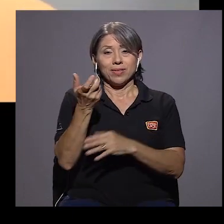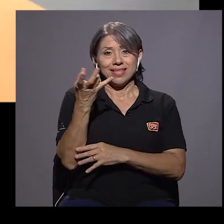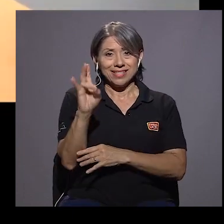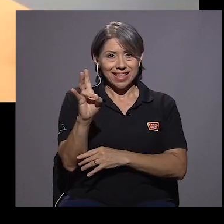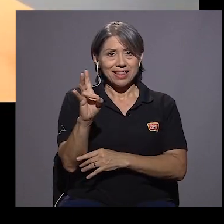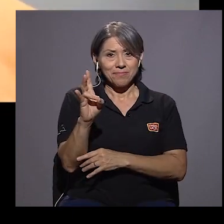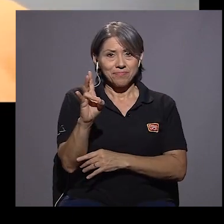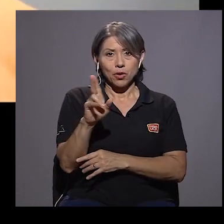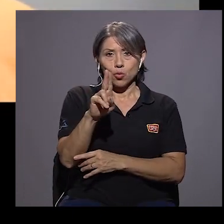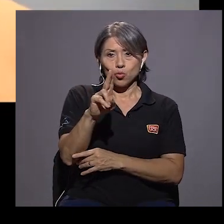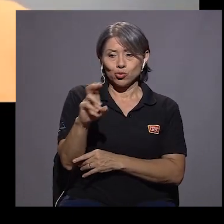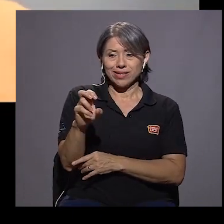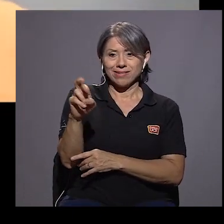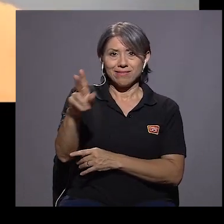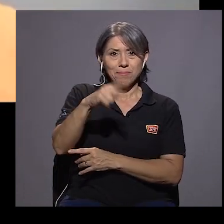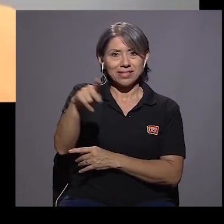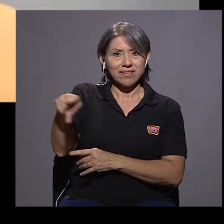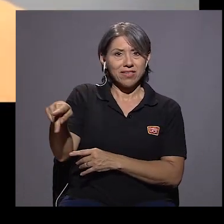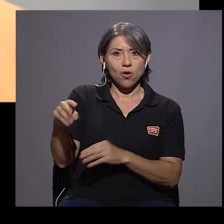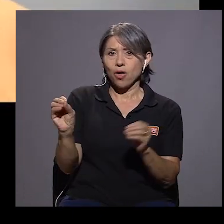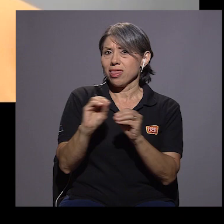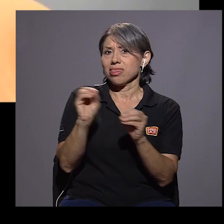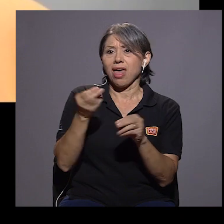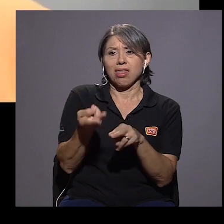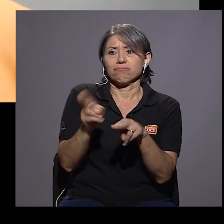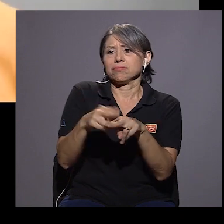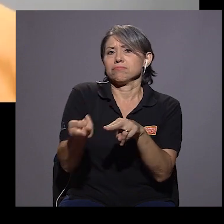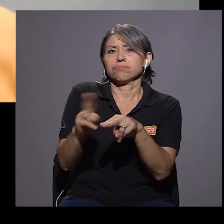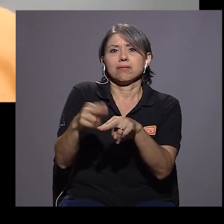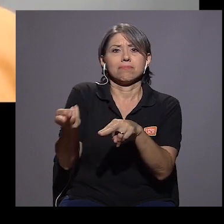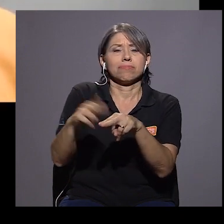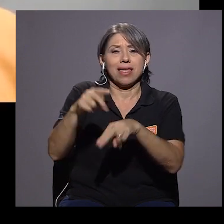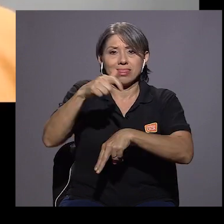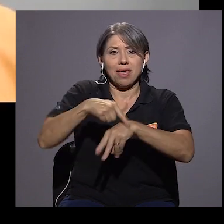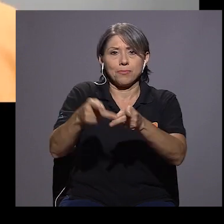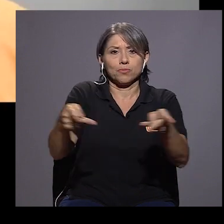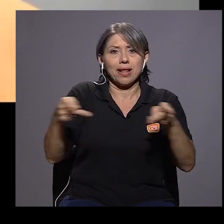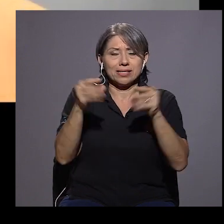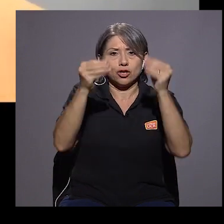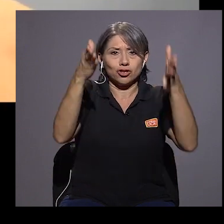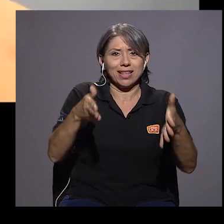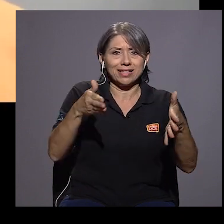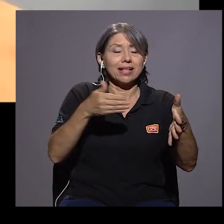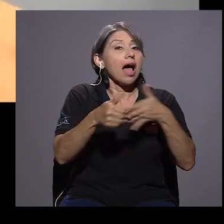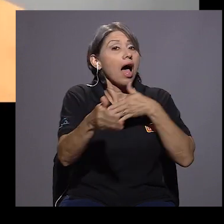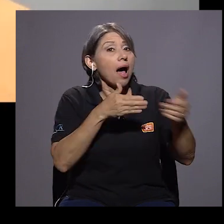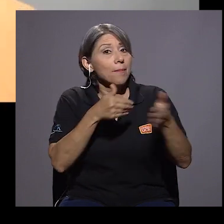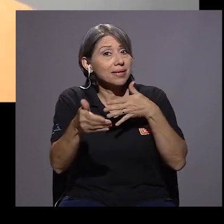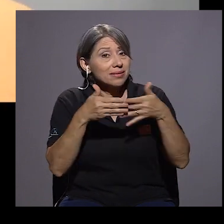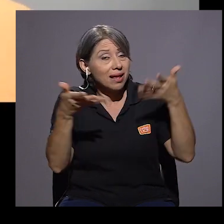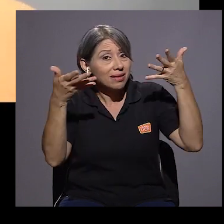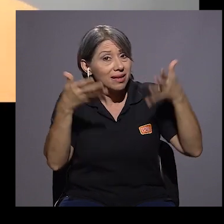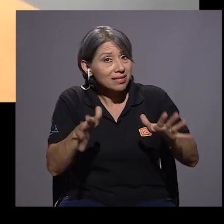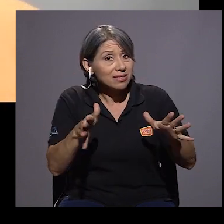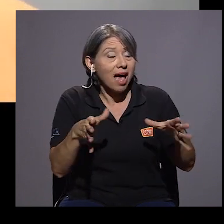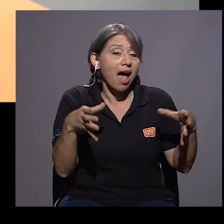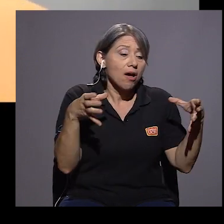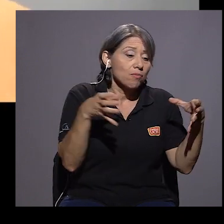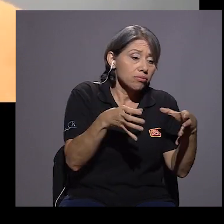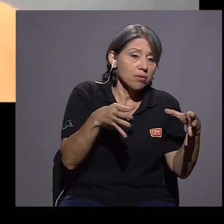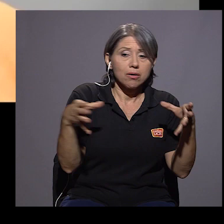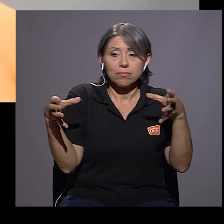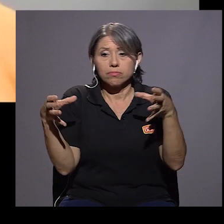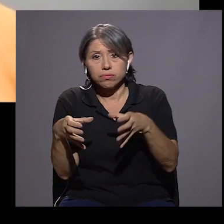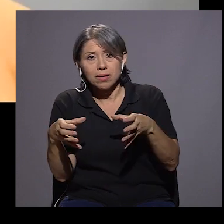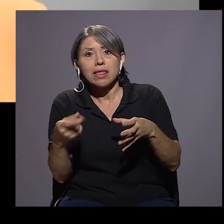A partir del 2017, a la sede del Pacífico no se le ha incrementado los tiempos docentes, a pesar de que se ha hecho esfuerzo por parte de dirección y por